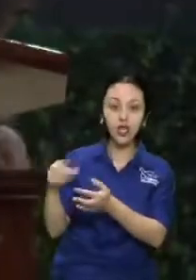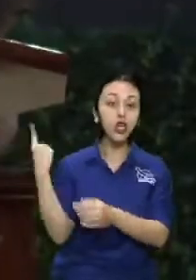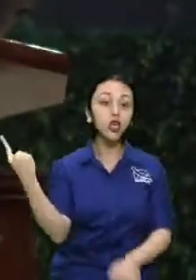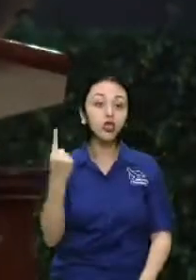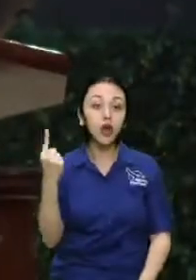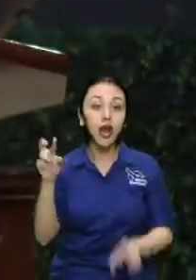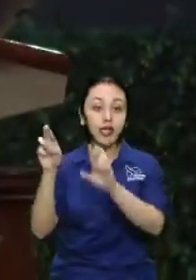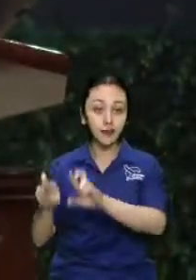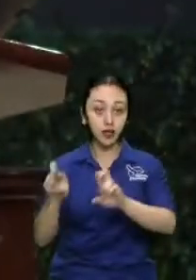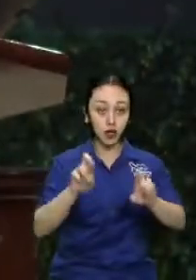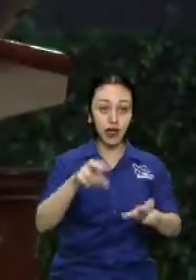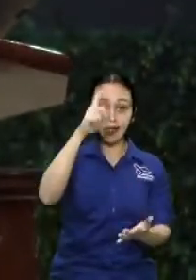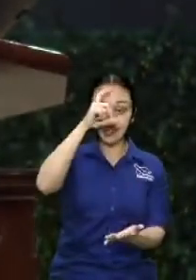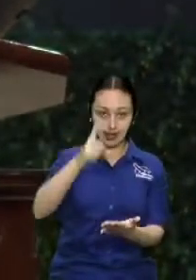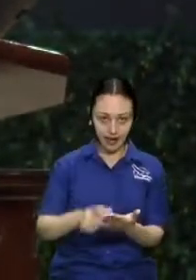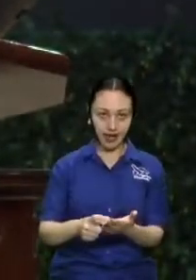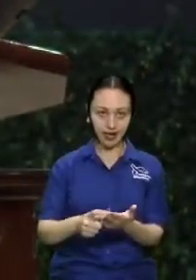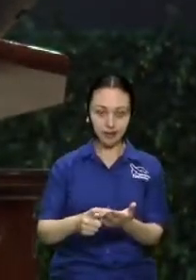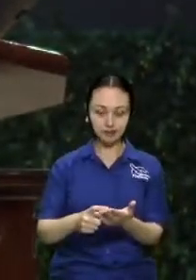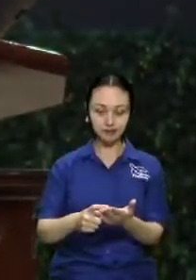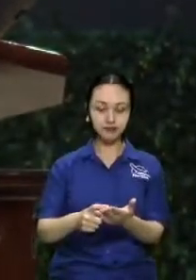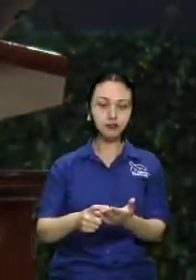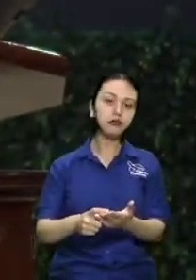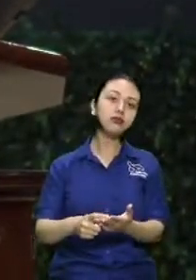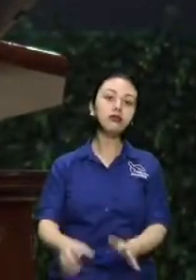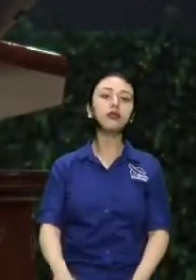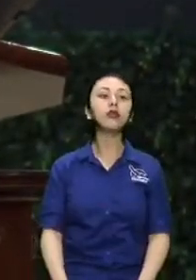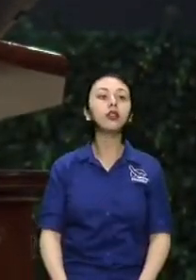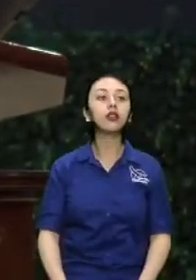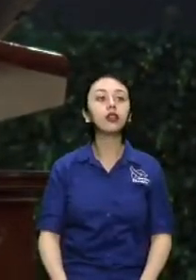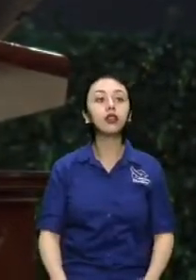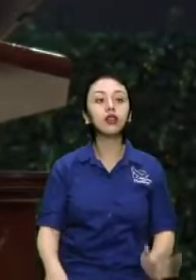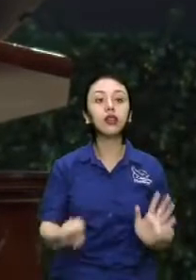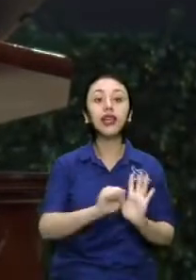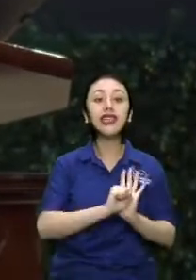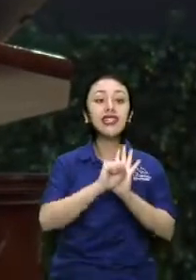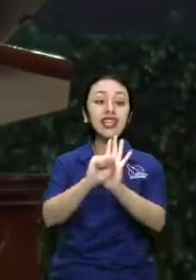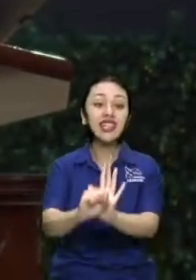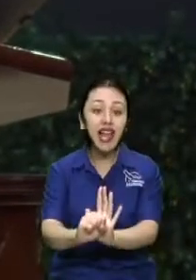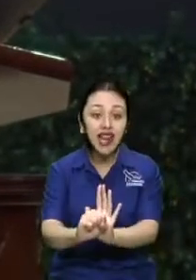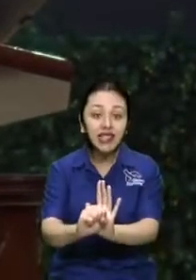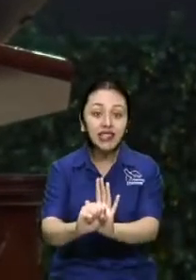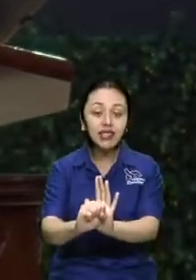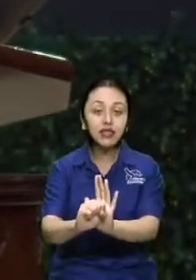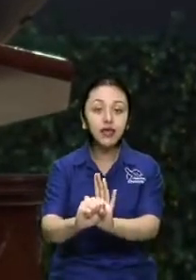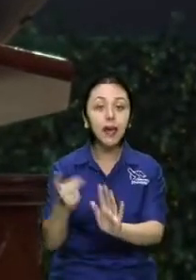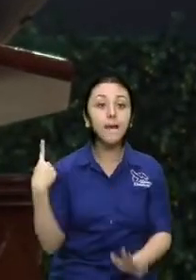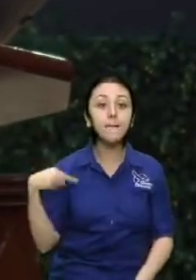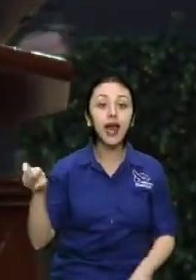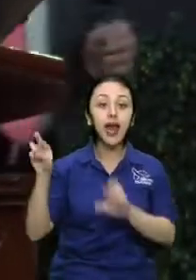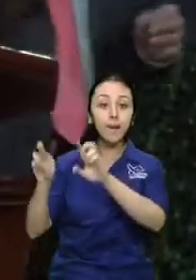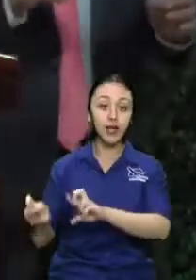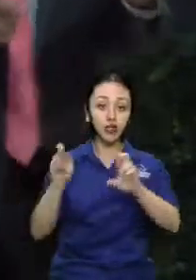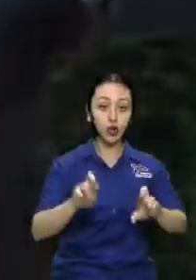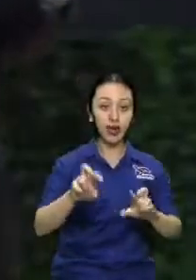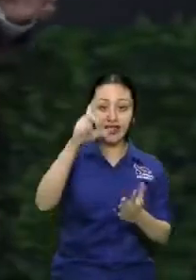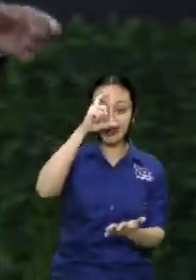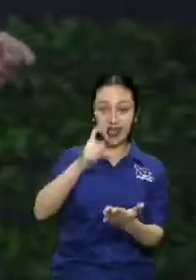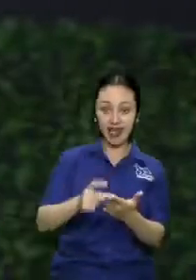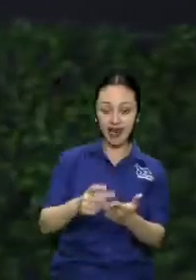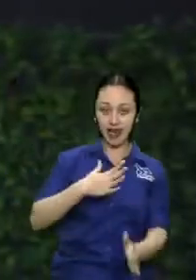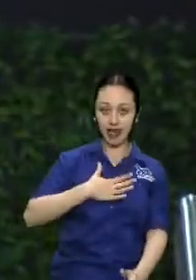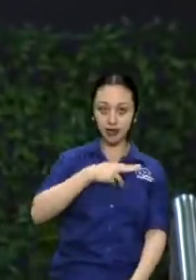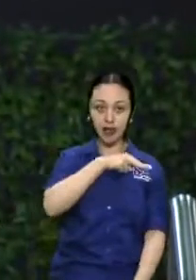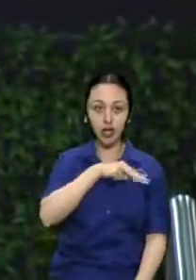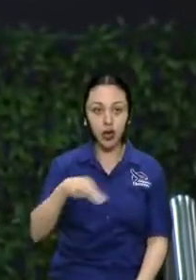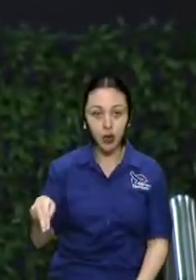Aunque hay unas versiones que de una vez ponen, estas señales seguirán a los que creen en mi nombre. Hay otras versiones que ponen, estas